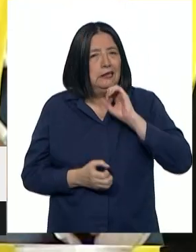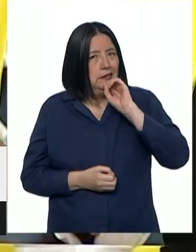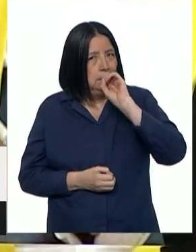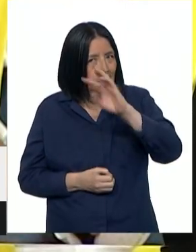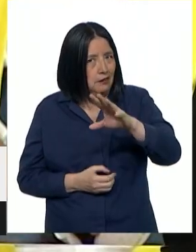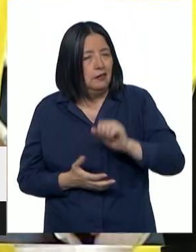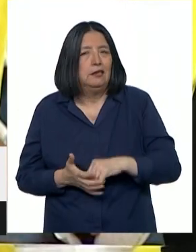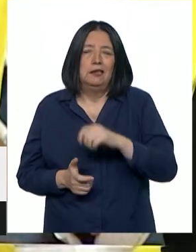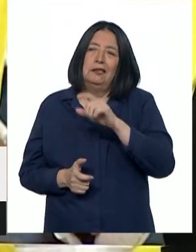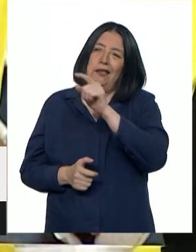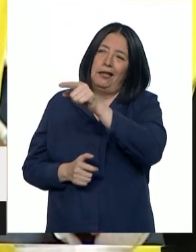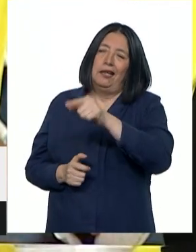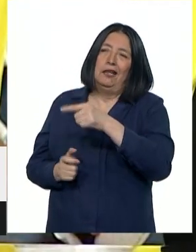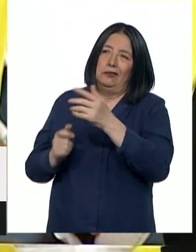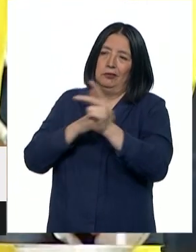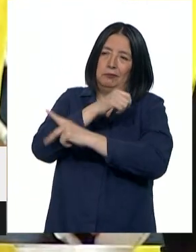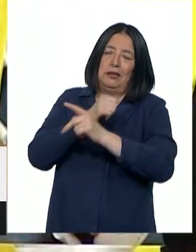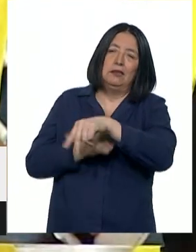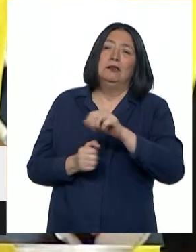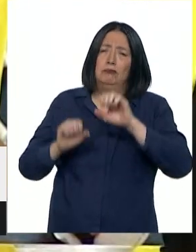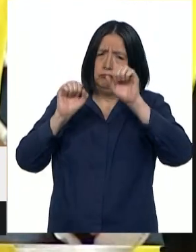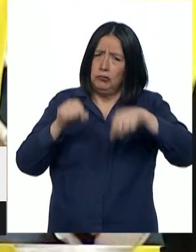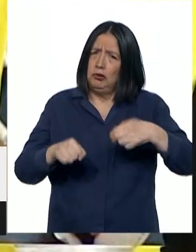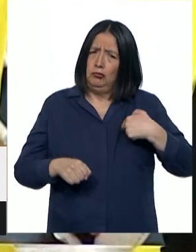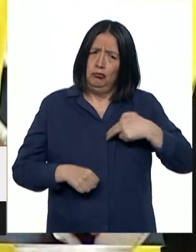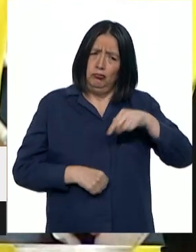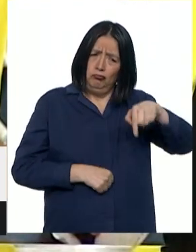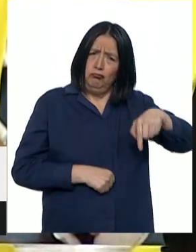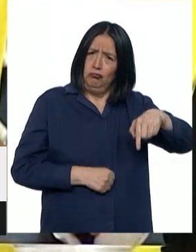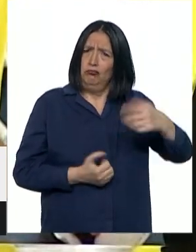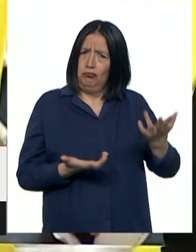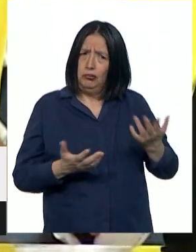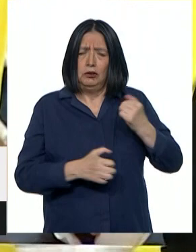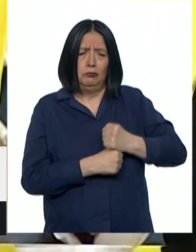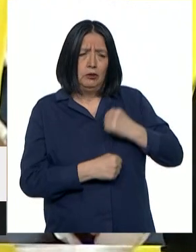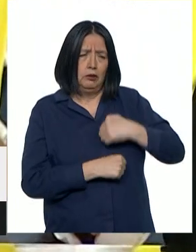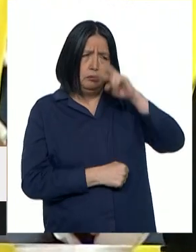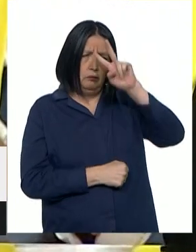que estamos trabajando en ese Estado democrático,